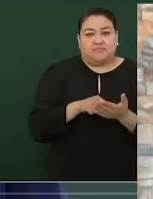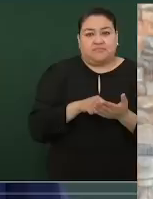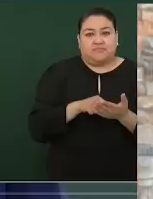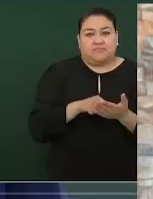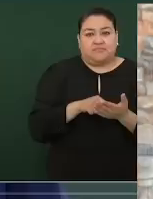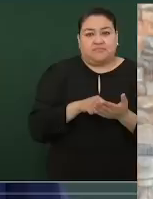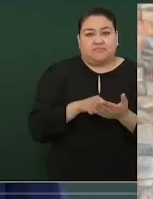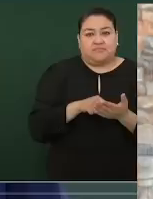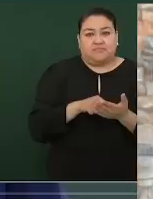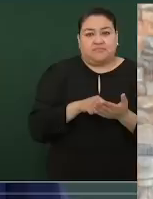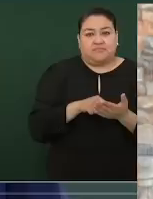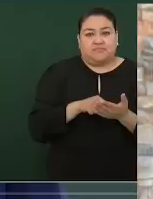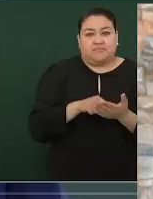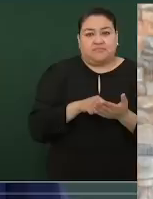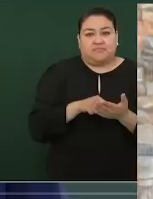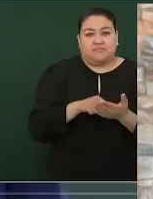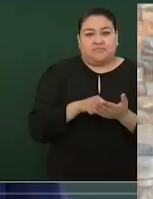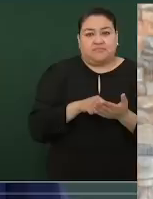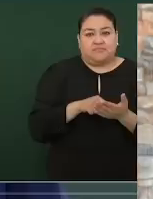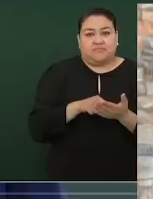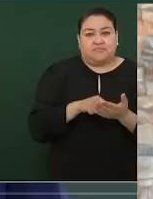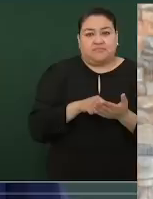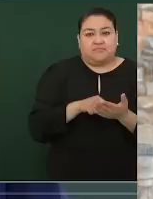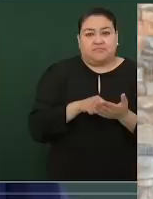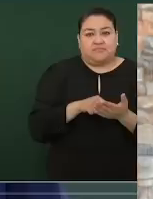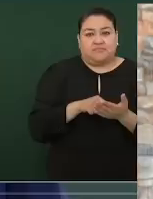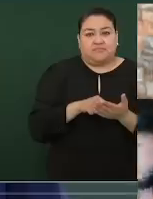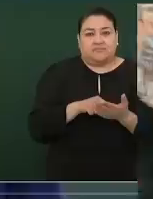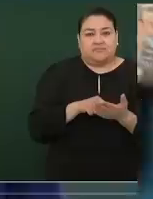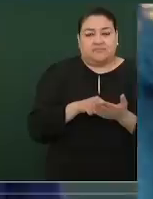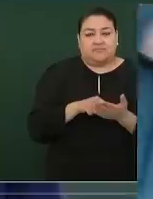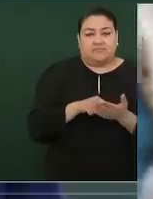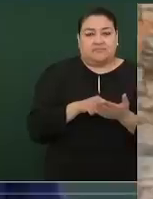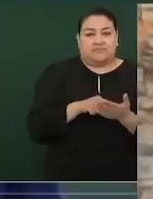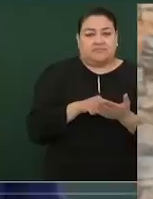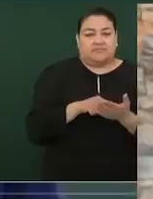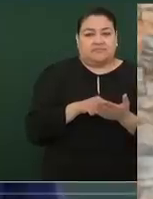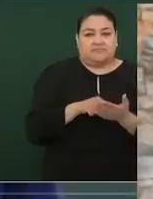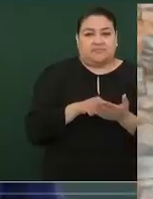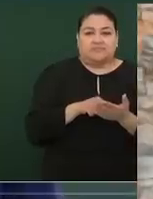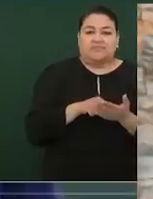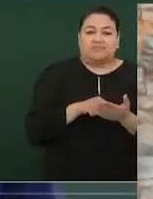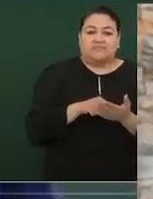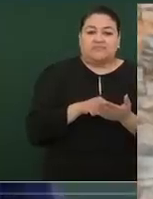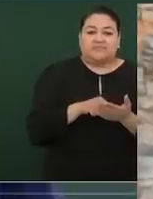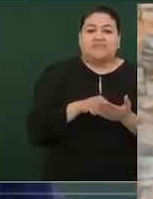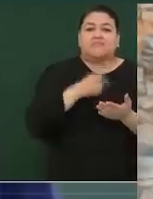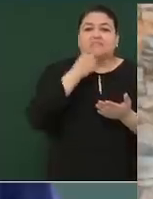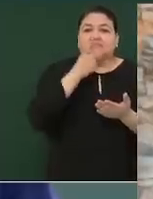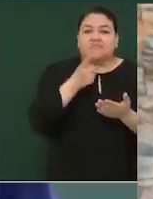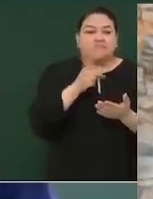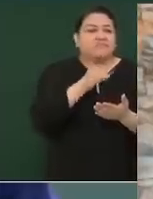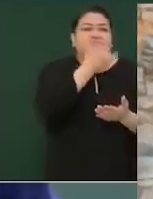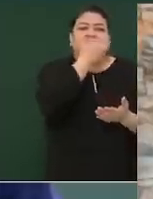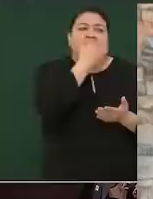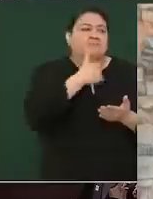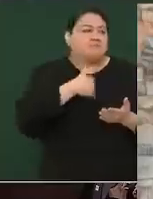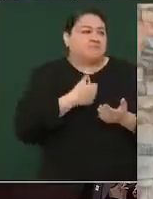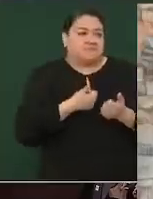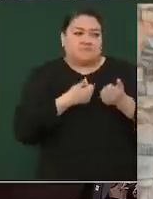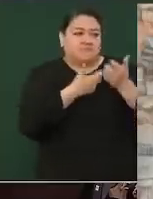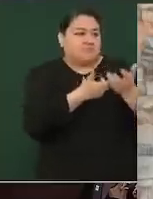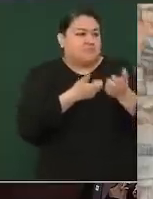espérense es que olvidé poner así que mi micrófono Mejor dicho que no exportaban y